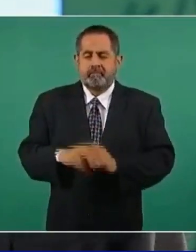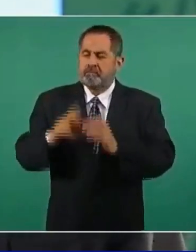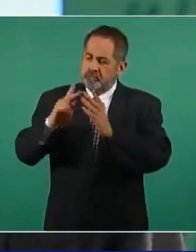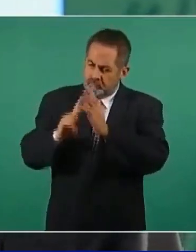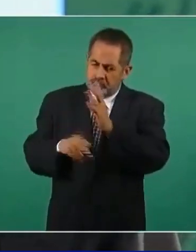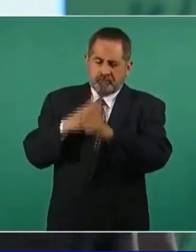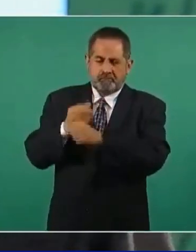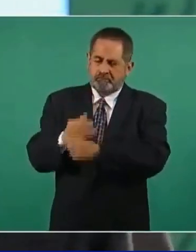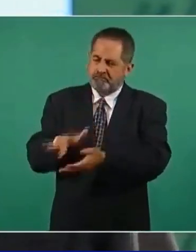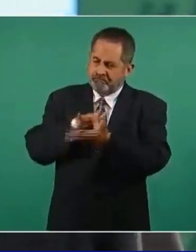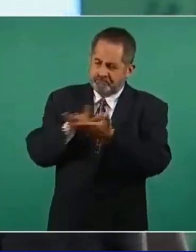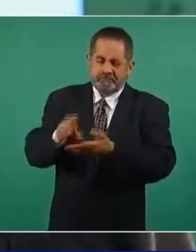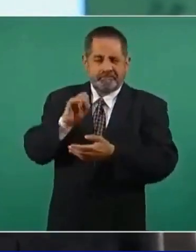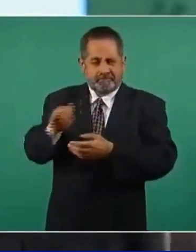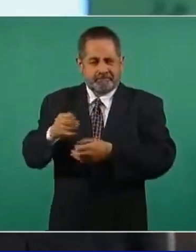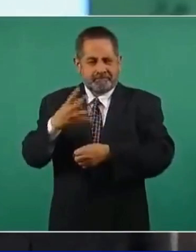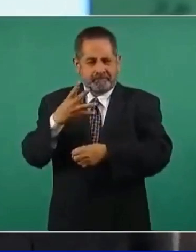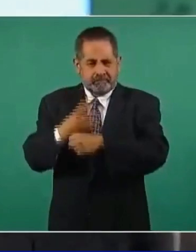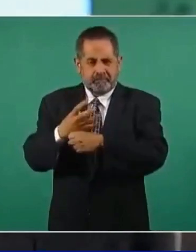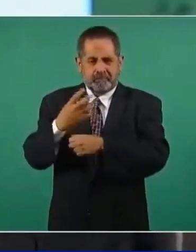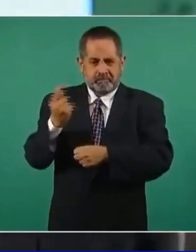refrendó el apoyo a la transformación.